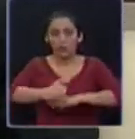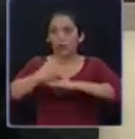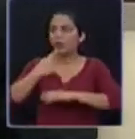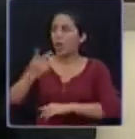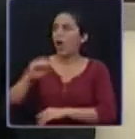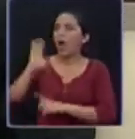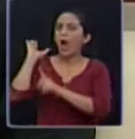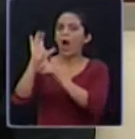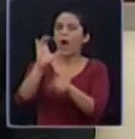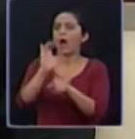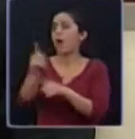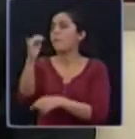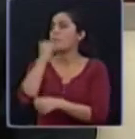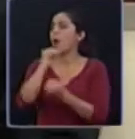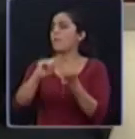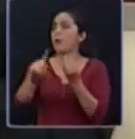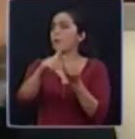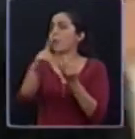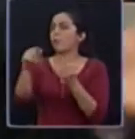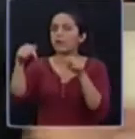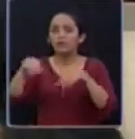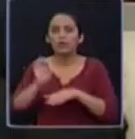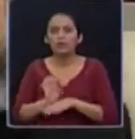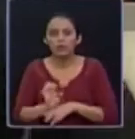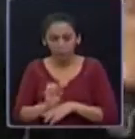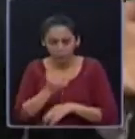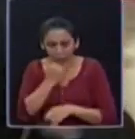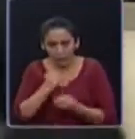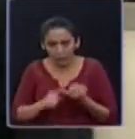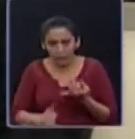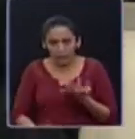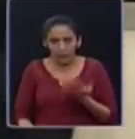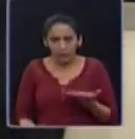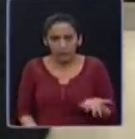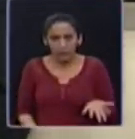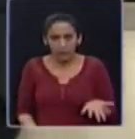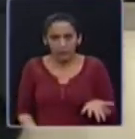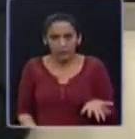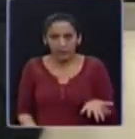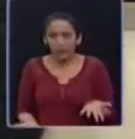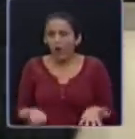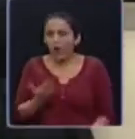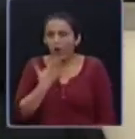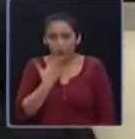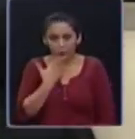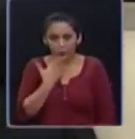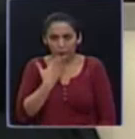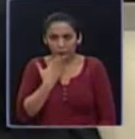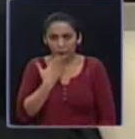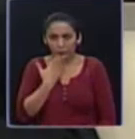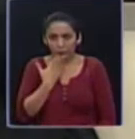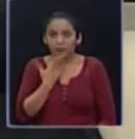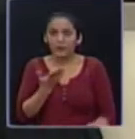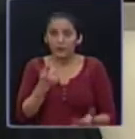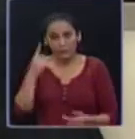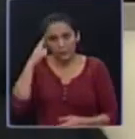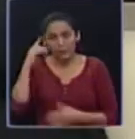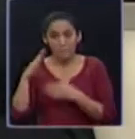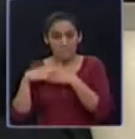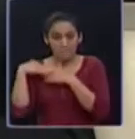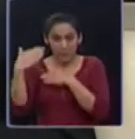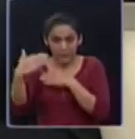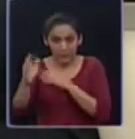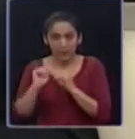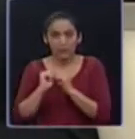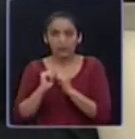de la inmigración, que se trata mal a nuestros compatriotas. ¿Con qué cara nosotros del día de mañana, cuando un